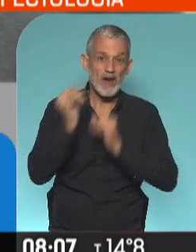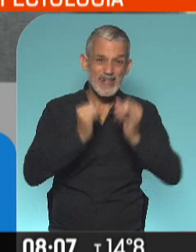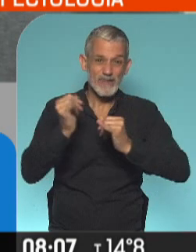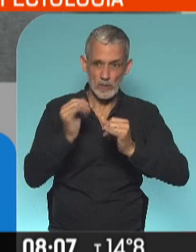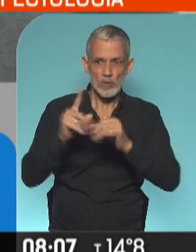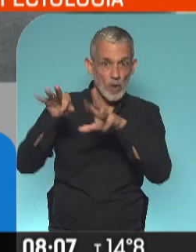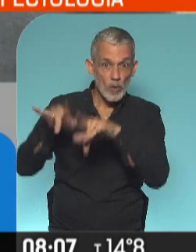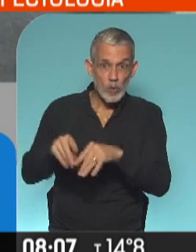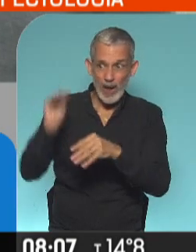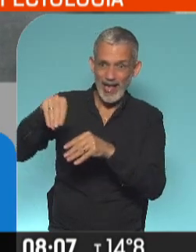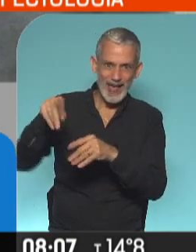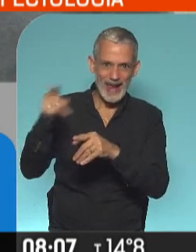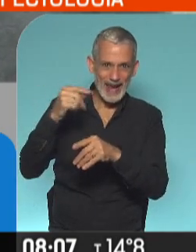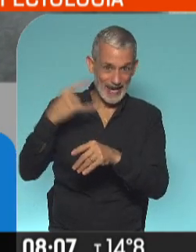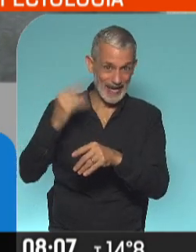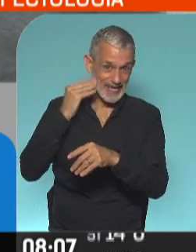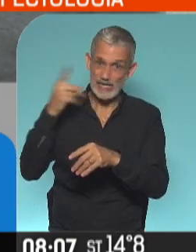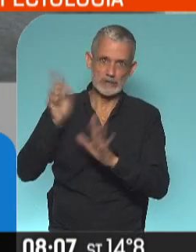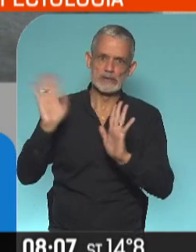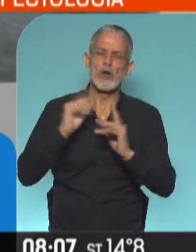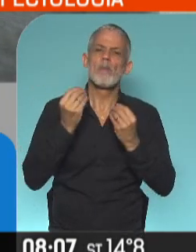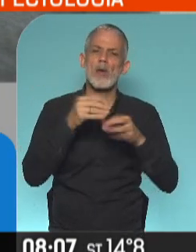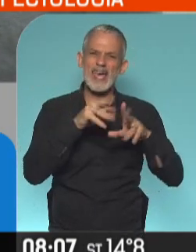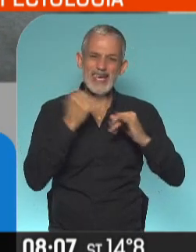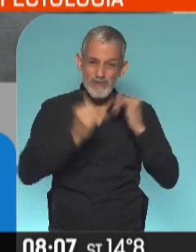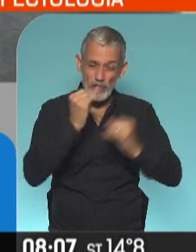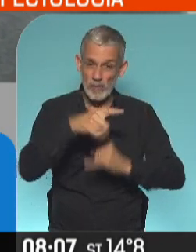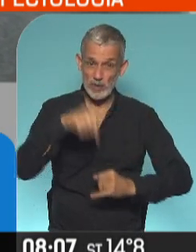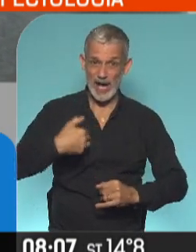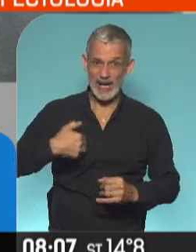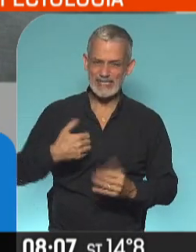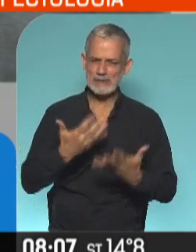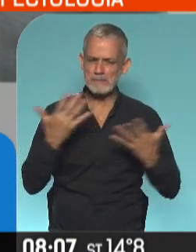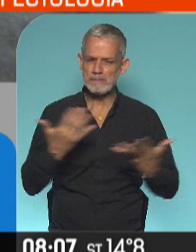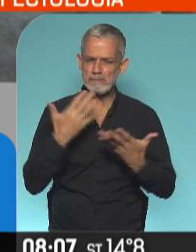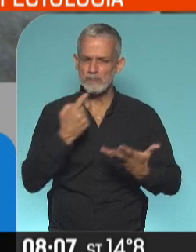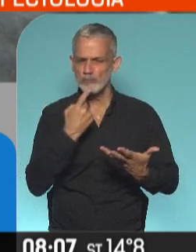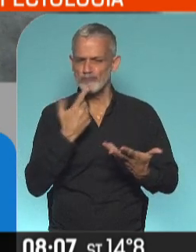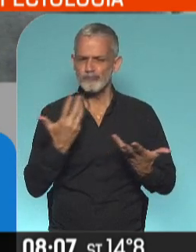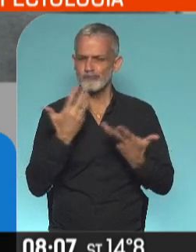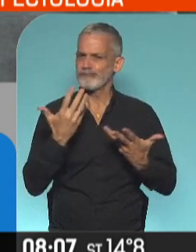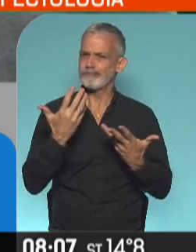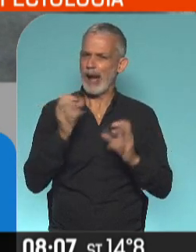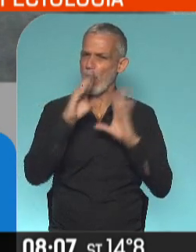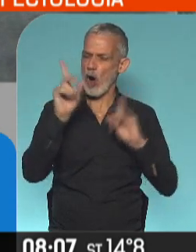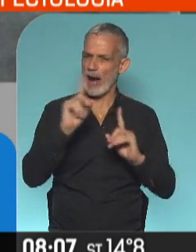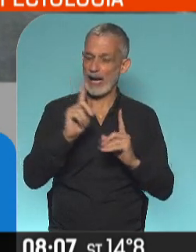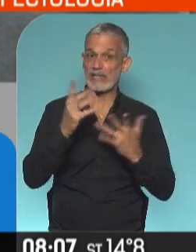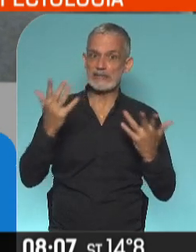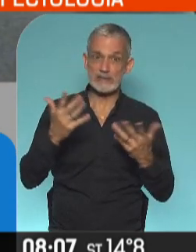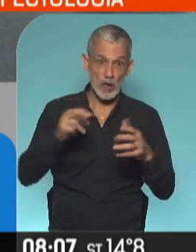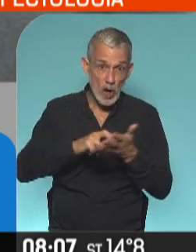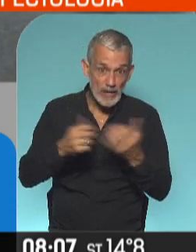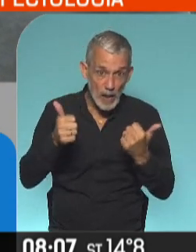de su base de datos, por considerar que la información proveniente de nuestro país no era confiable. Esto, imagino, no es una buena